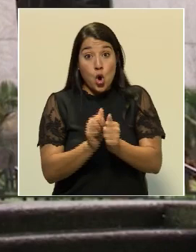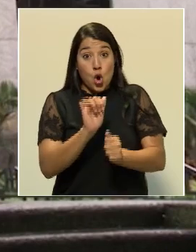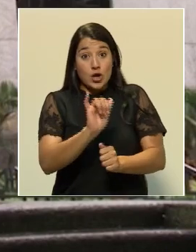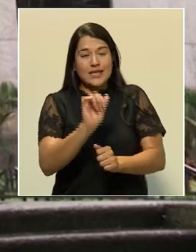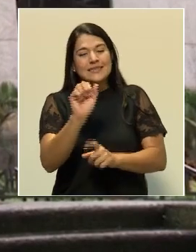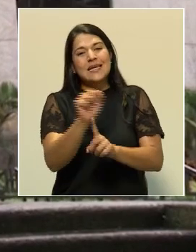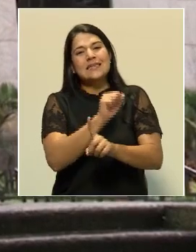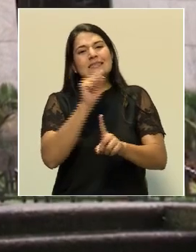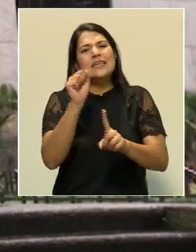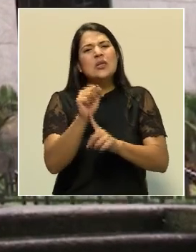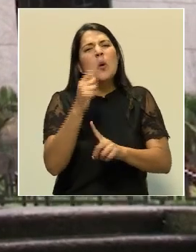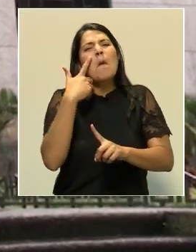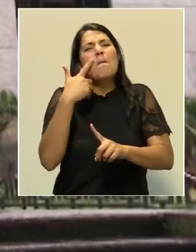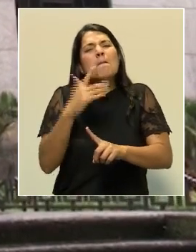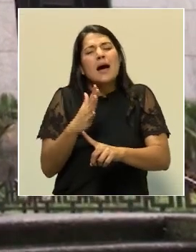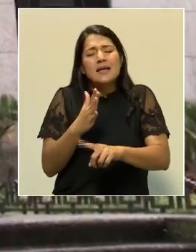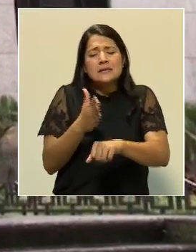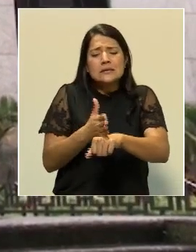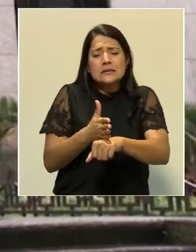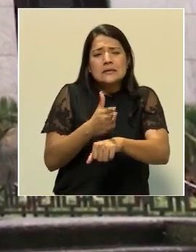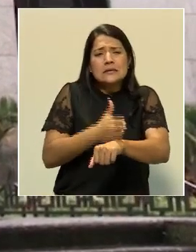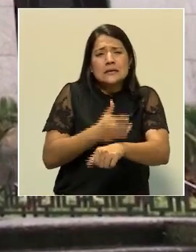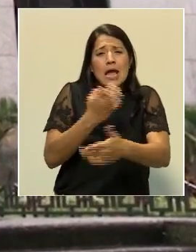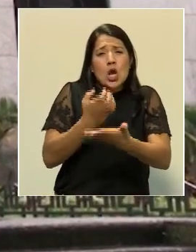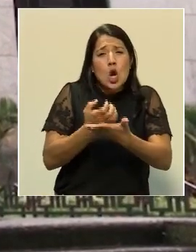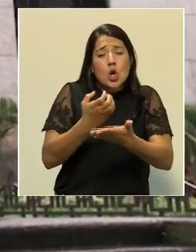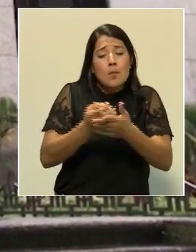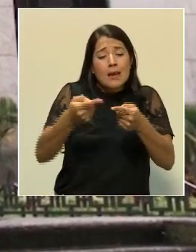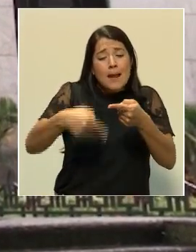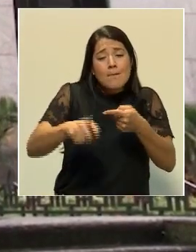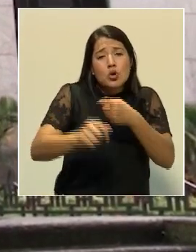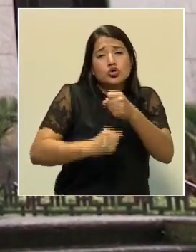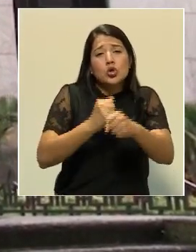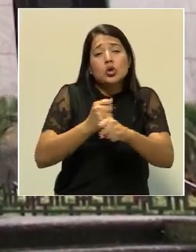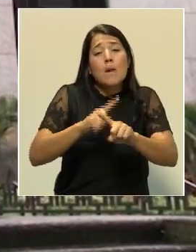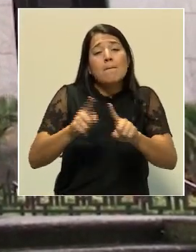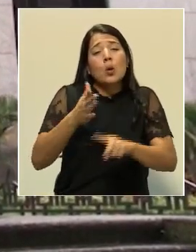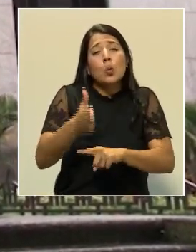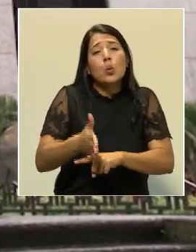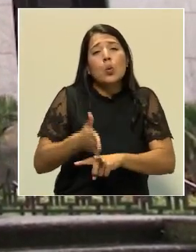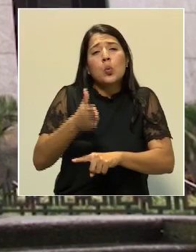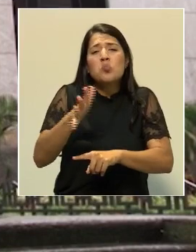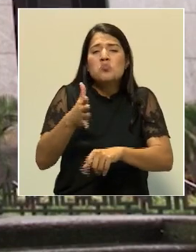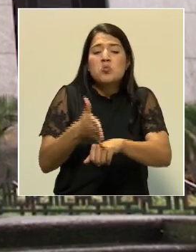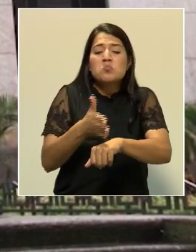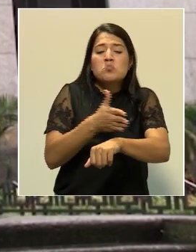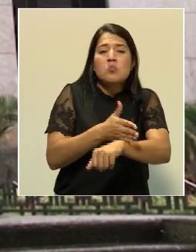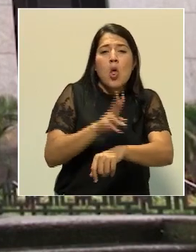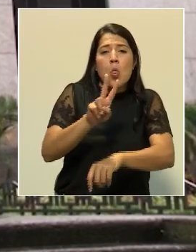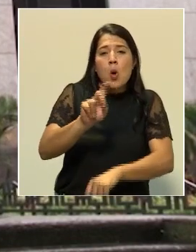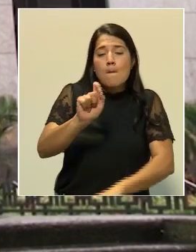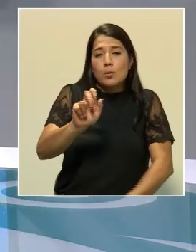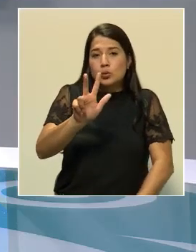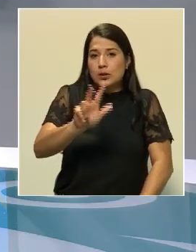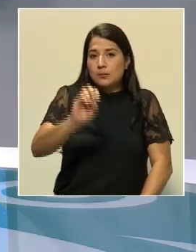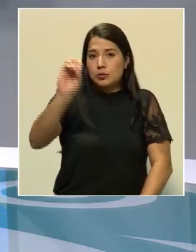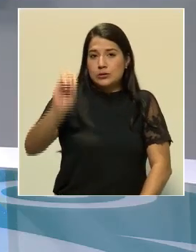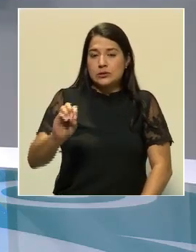una recuperación económica más lenta para el próximo año, proyectando un crecimiento del 2,3%.